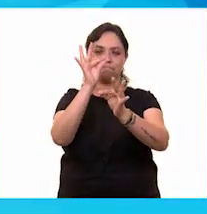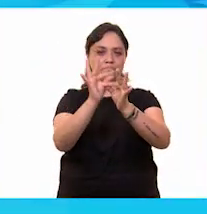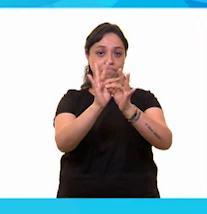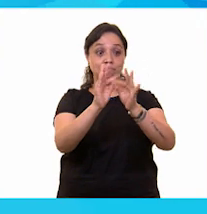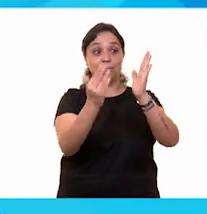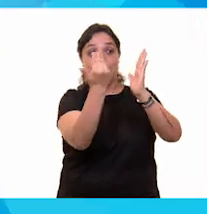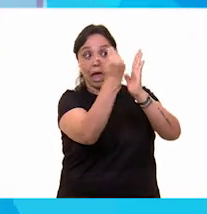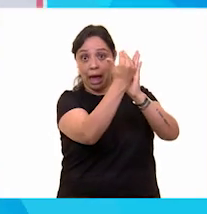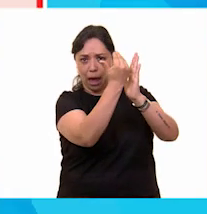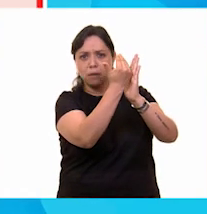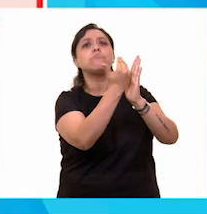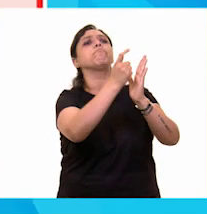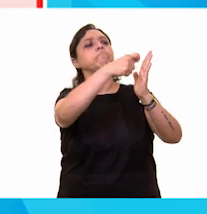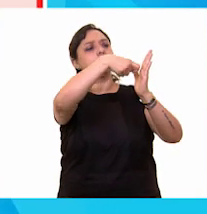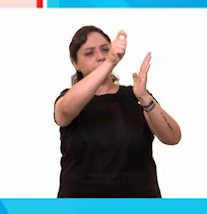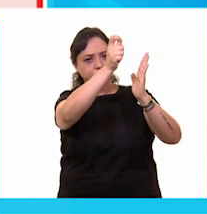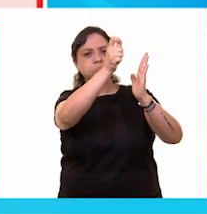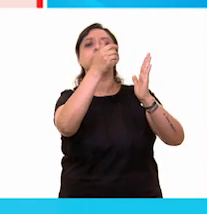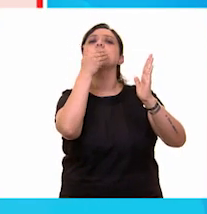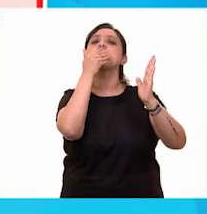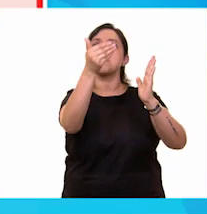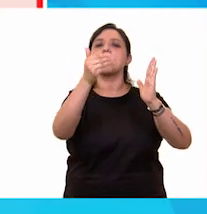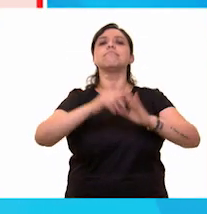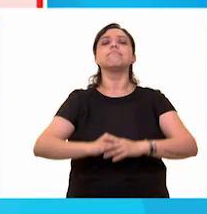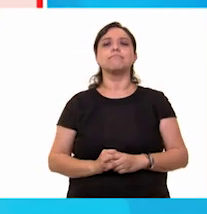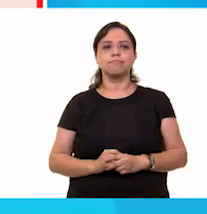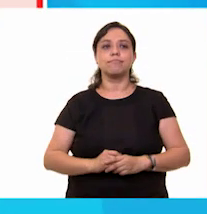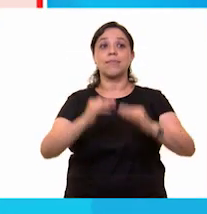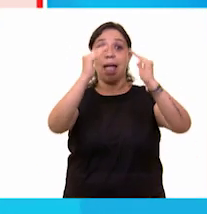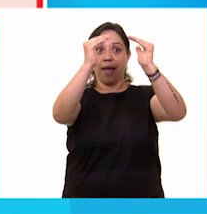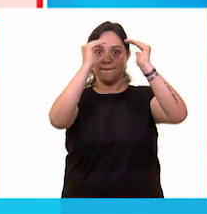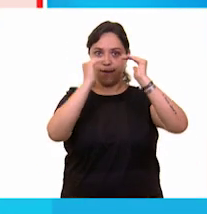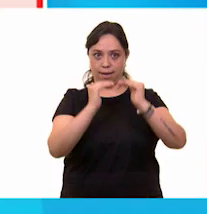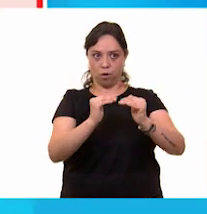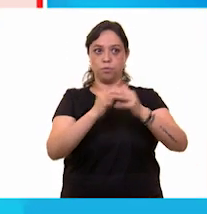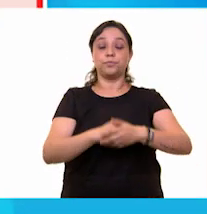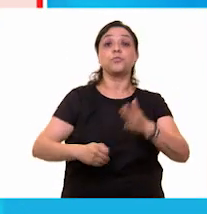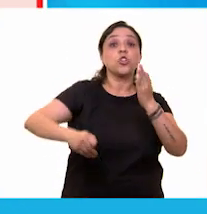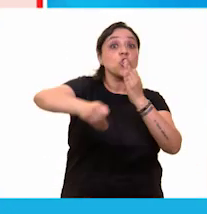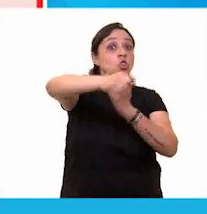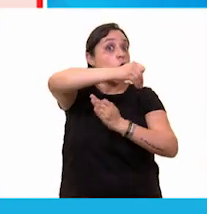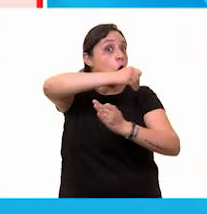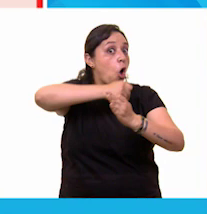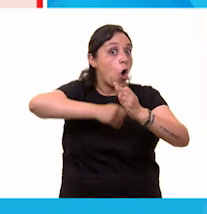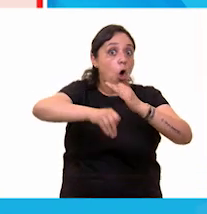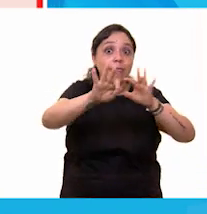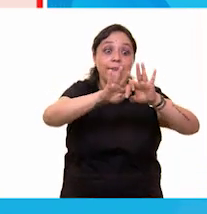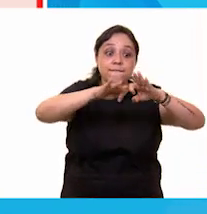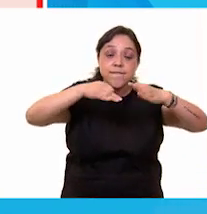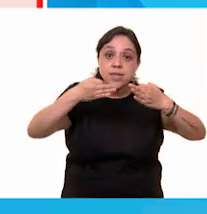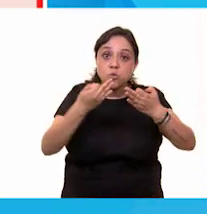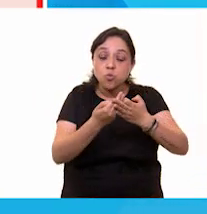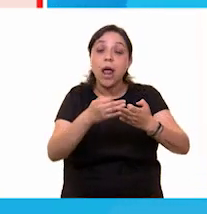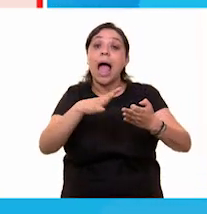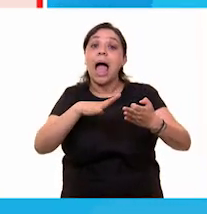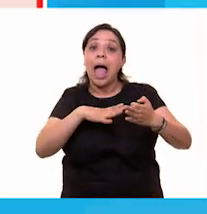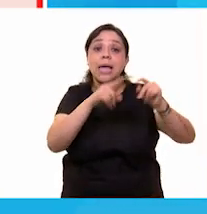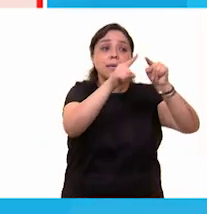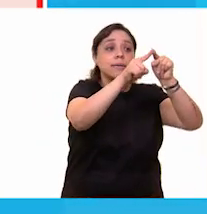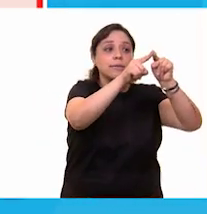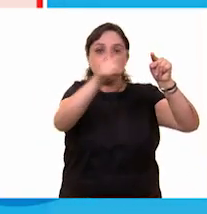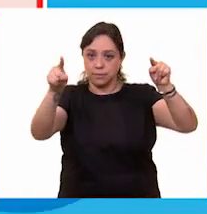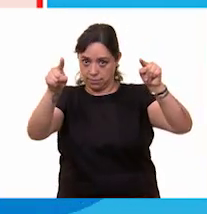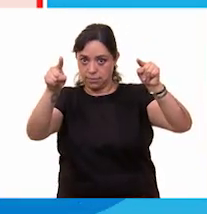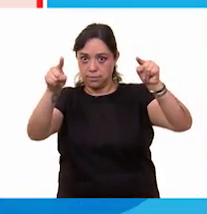cumplen con lo solicitado. Y fíjate bien, dice después, todas las figuras tendrán lados rectos. Todas las